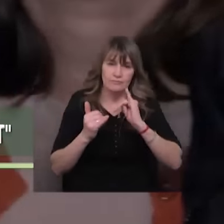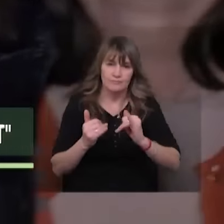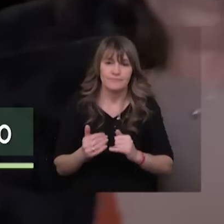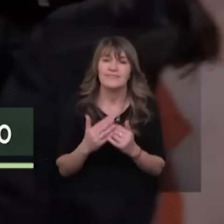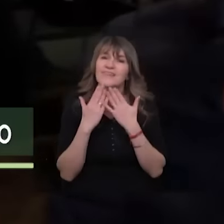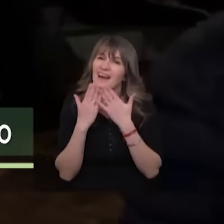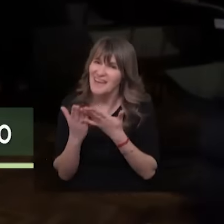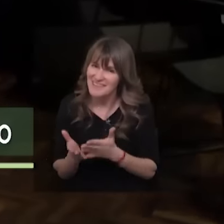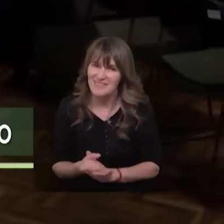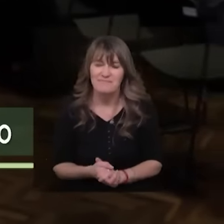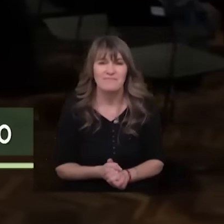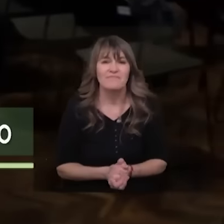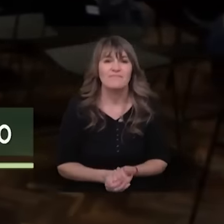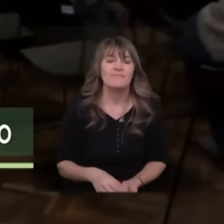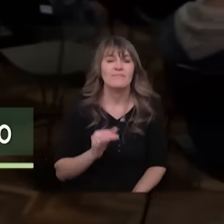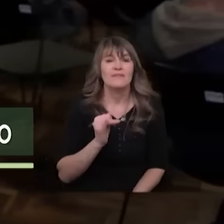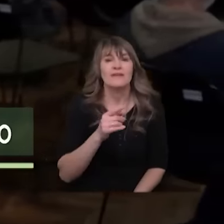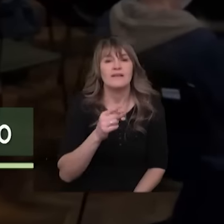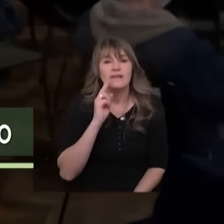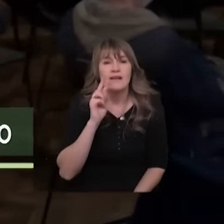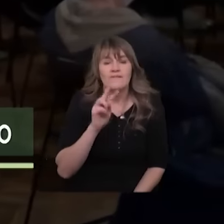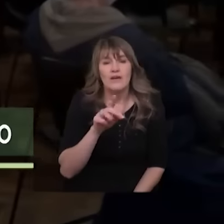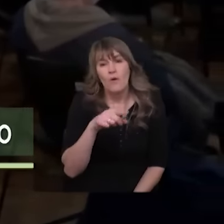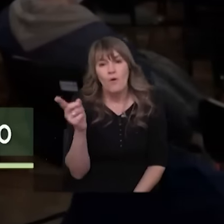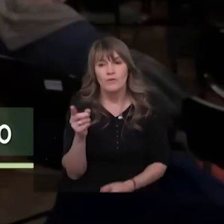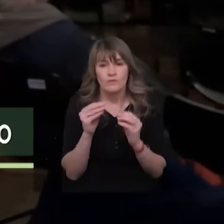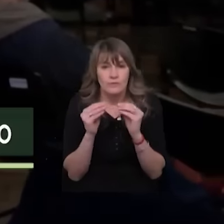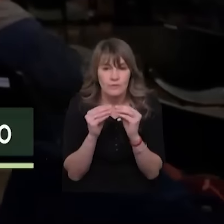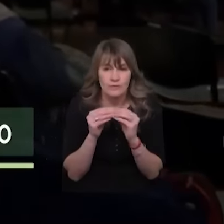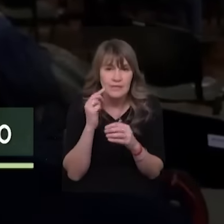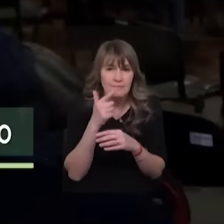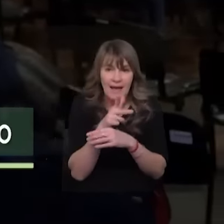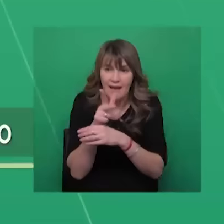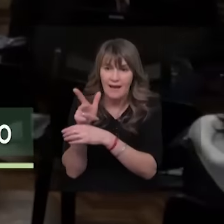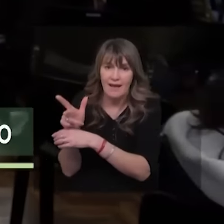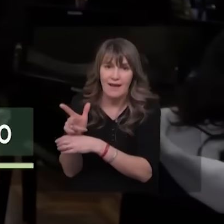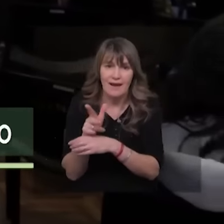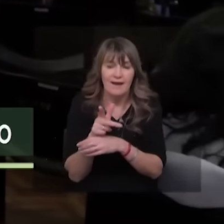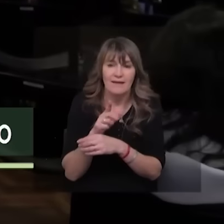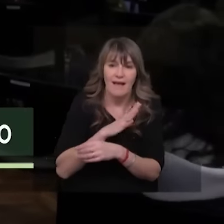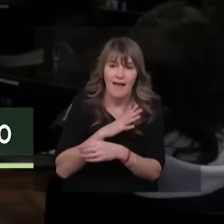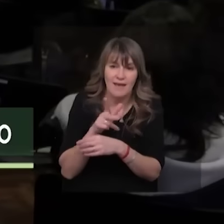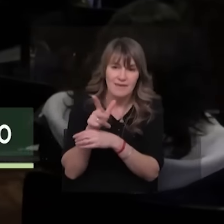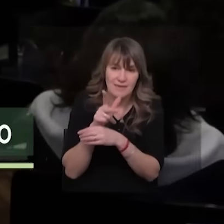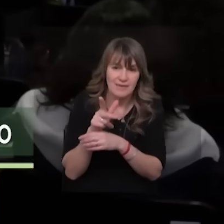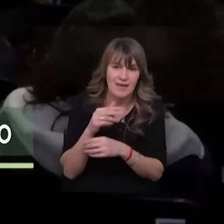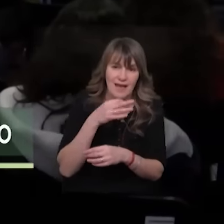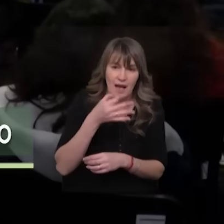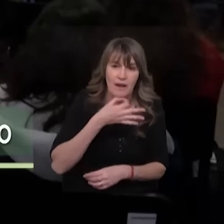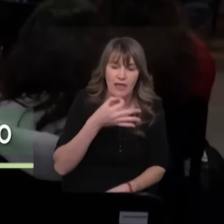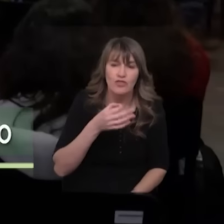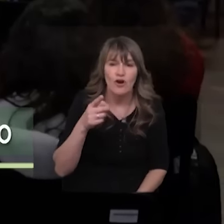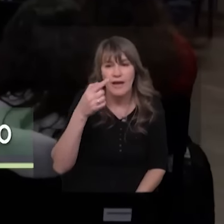infraestructura ahora vamos a ver imágenes nuestro compañero que está hablando en este momento